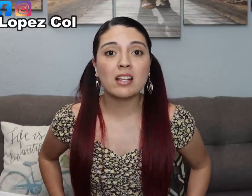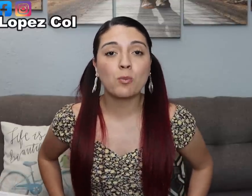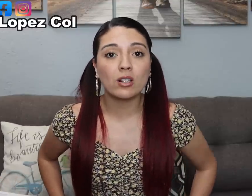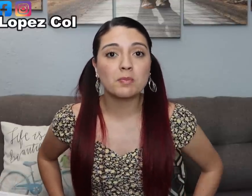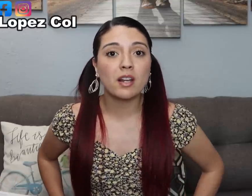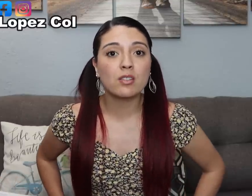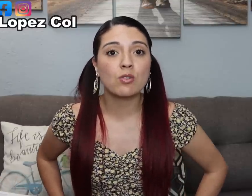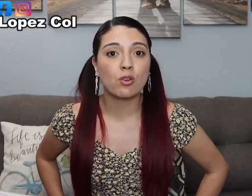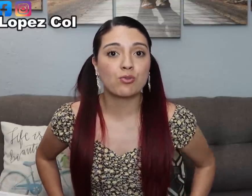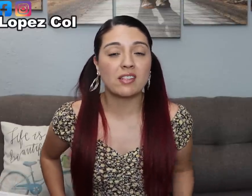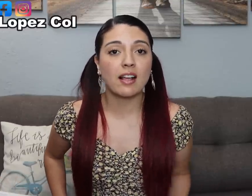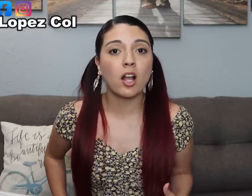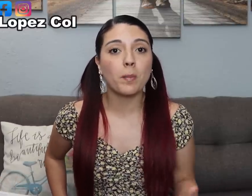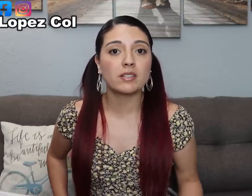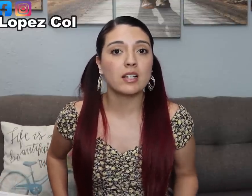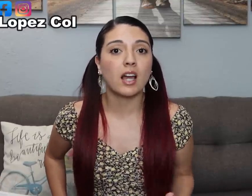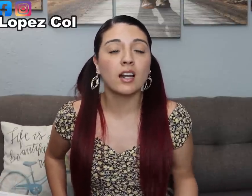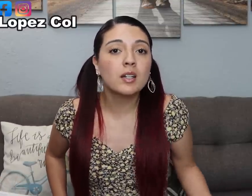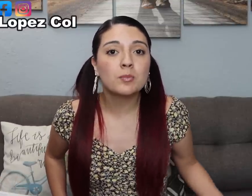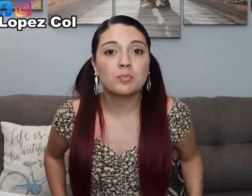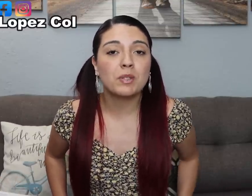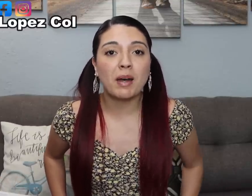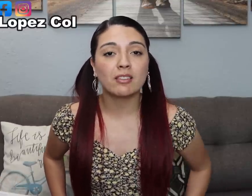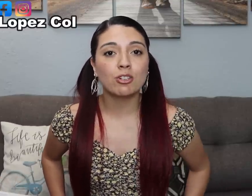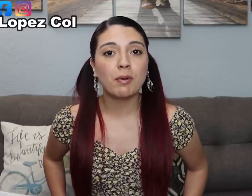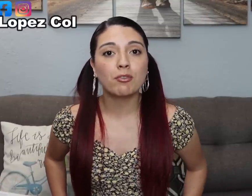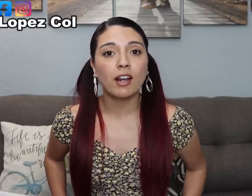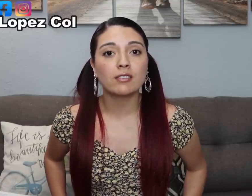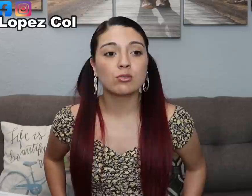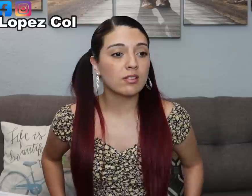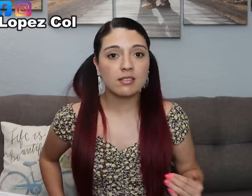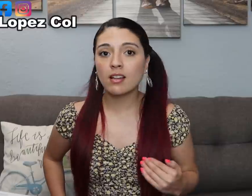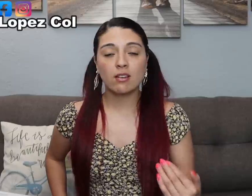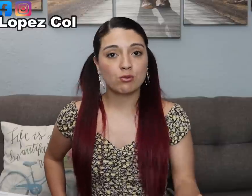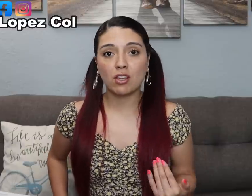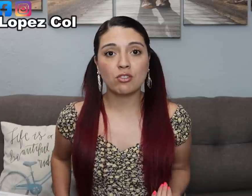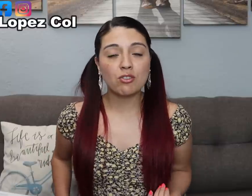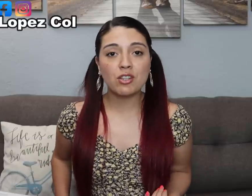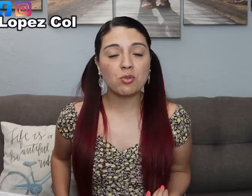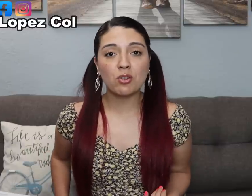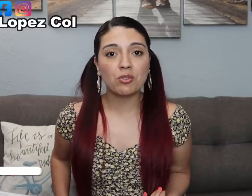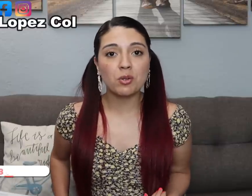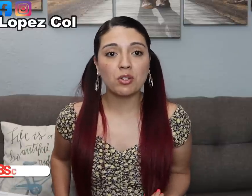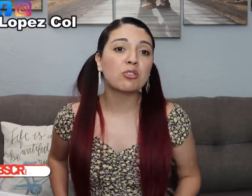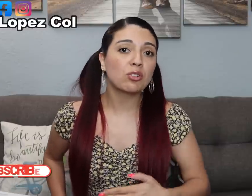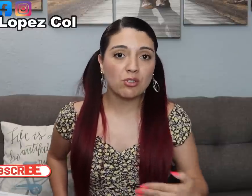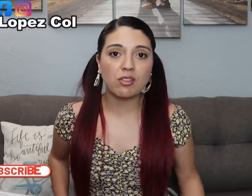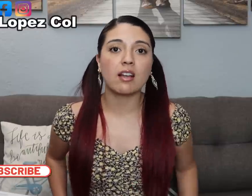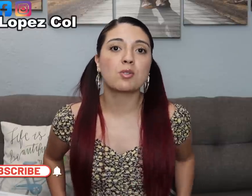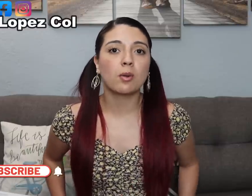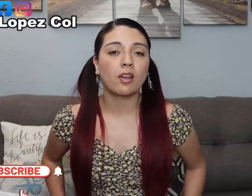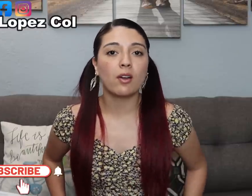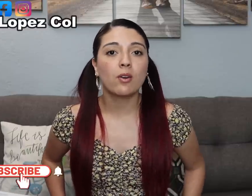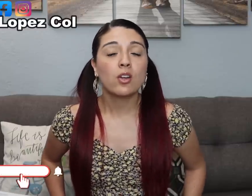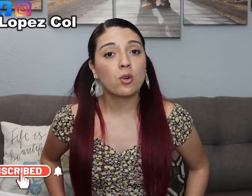cerramos todas las puertas para que lo que ustedes tengan que comercializar, ni para adentro ni para afuera. Entonces, ustedes no nos ayudan, no contribuyen con nosotros,